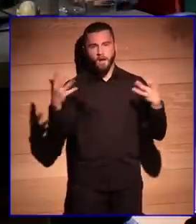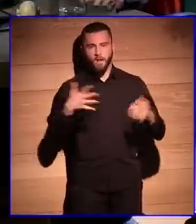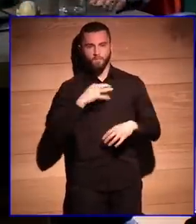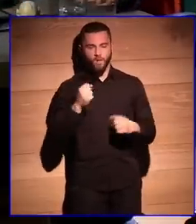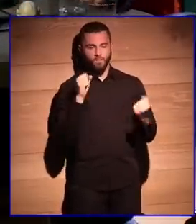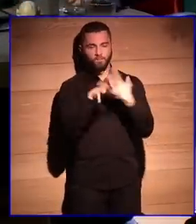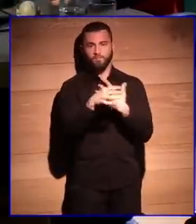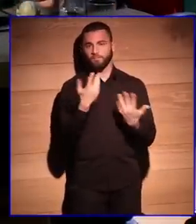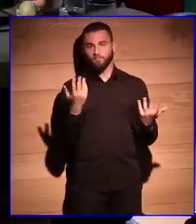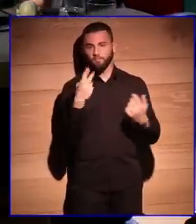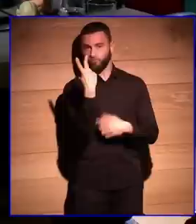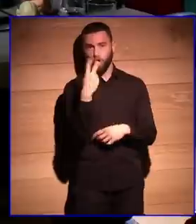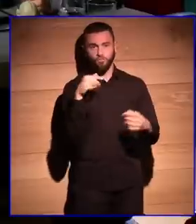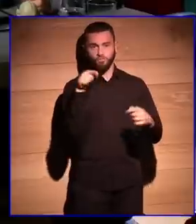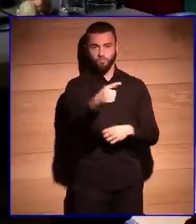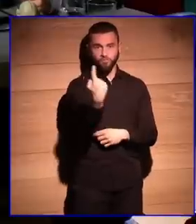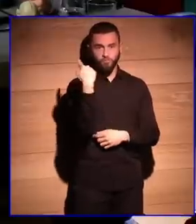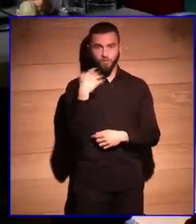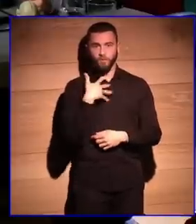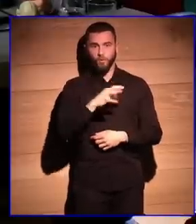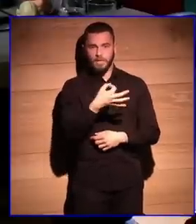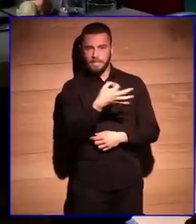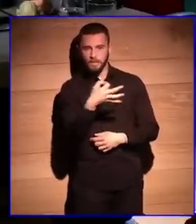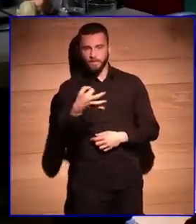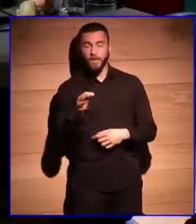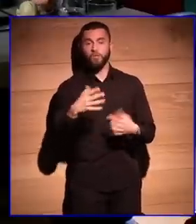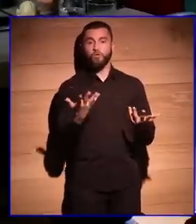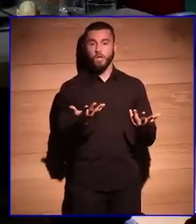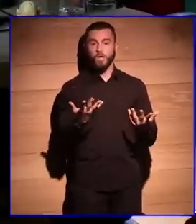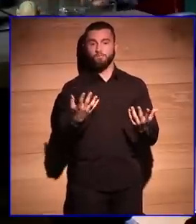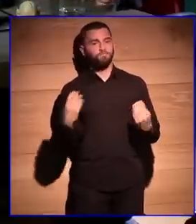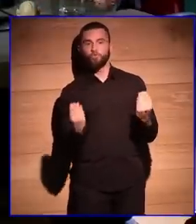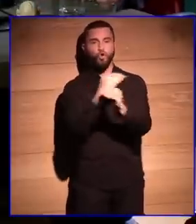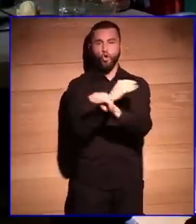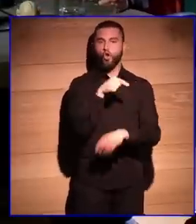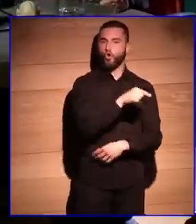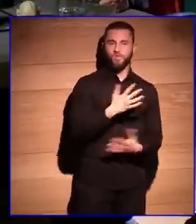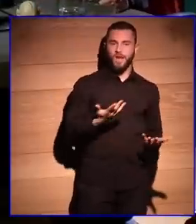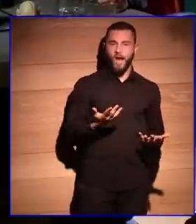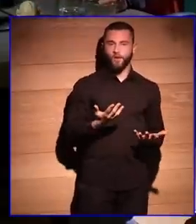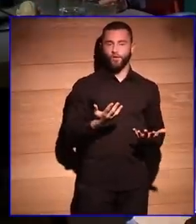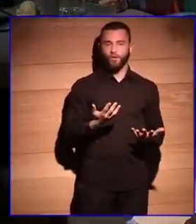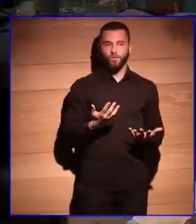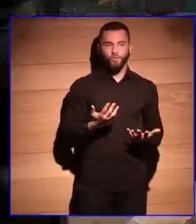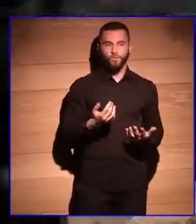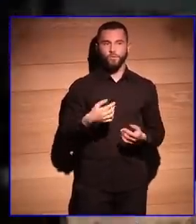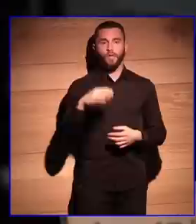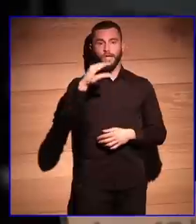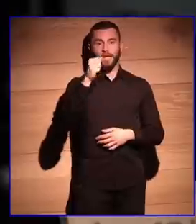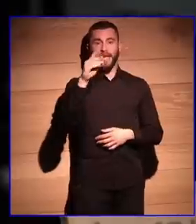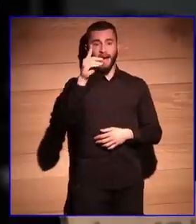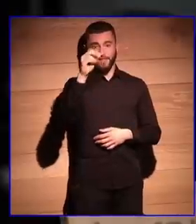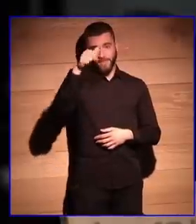Por ejemplo, estamos hablando de la sofisticación y, sin embargo, a veces sucede exactamente lo contrario. Si pensamos, por ejemplo, en el Richelieu, en el cardenal